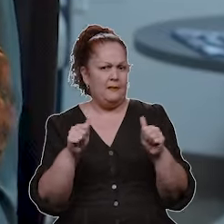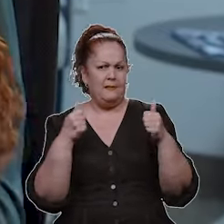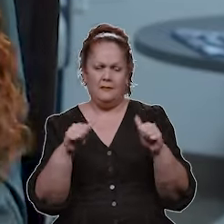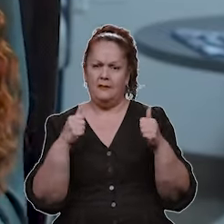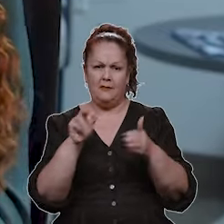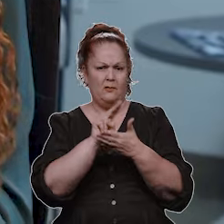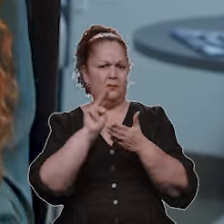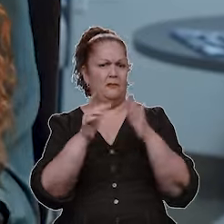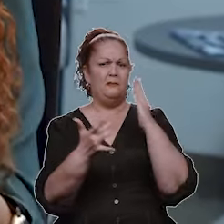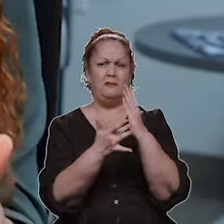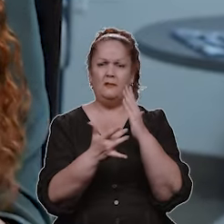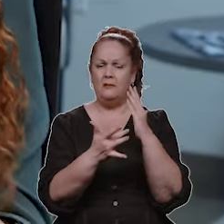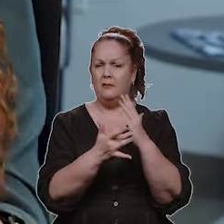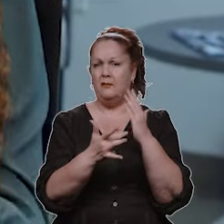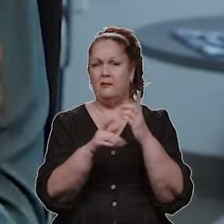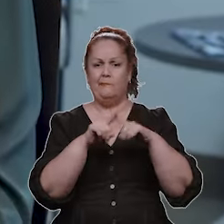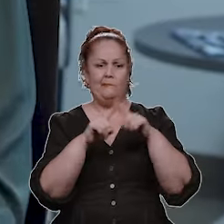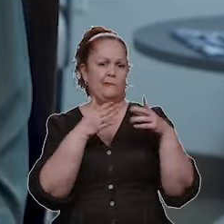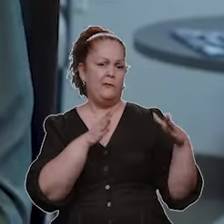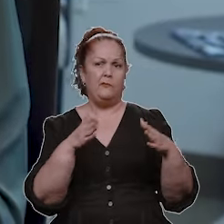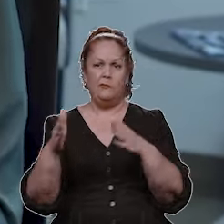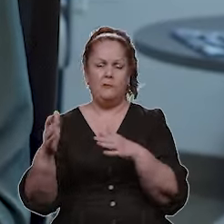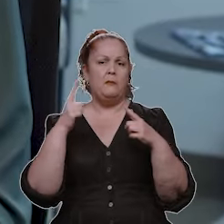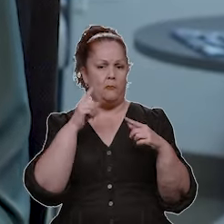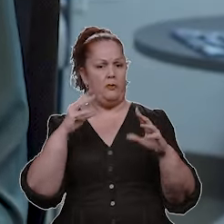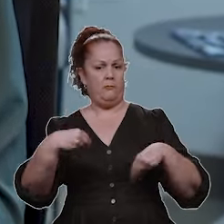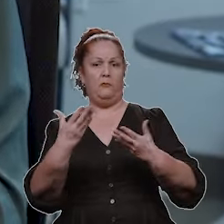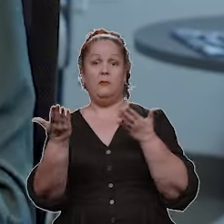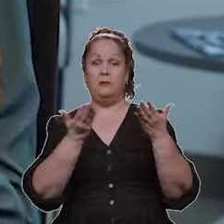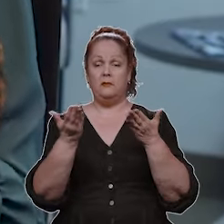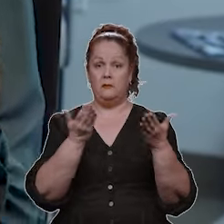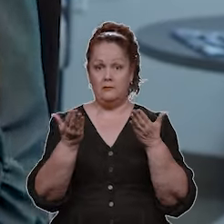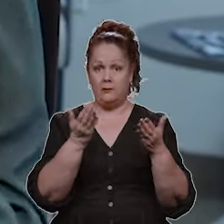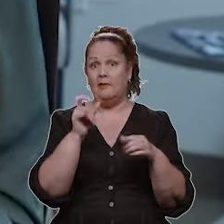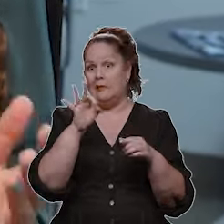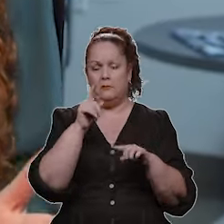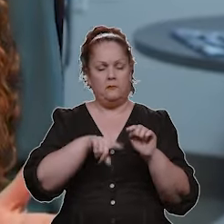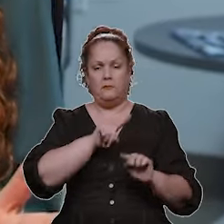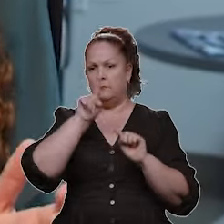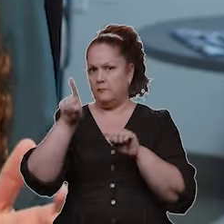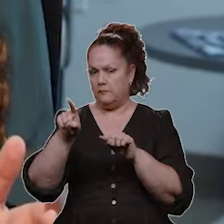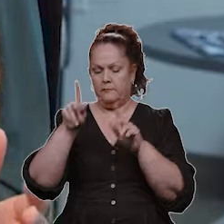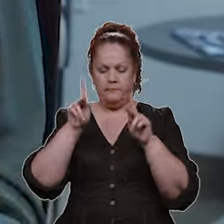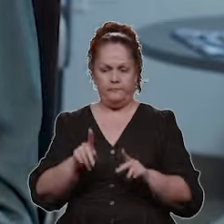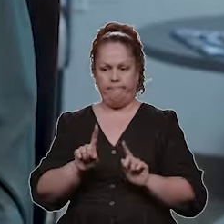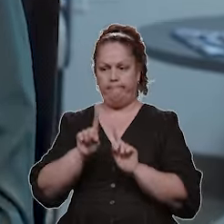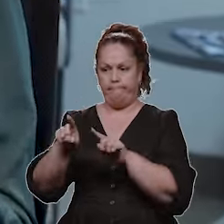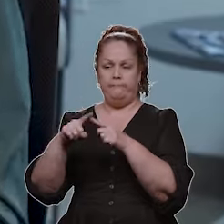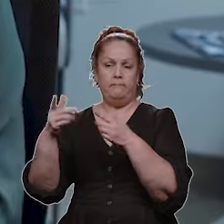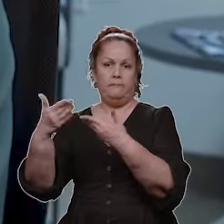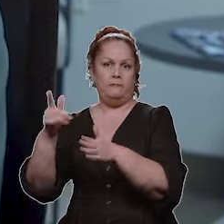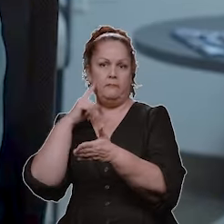tratando de utilizar la tecnología de ser necesario para poder brindar ese servicio en la alternativa en que no se pueda brindar de manera presencial